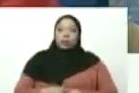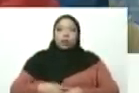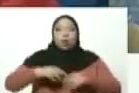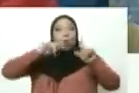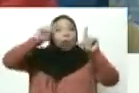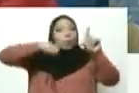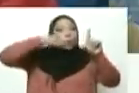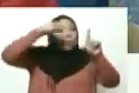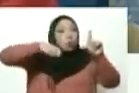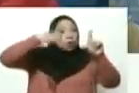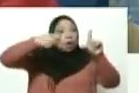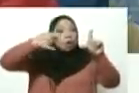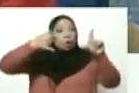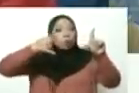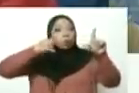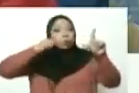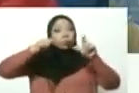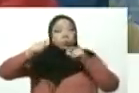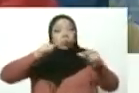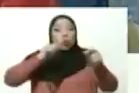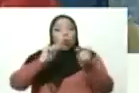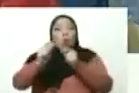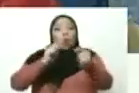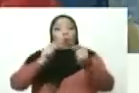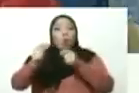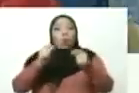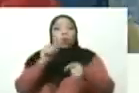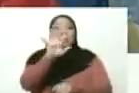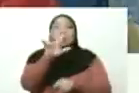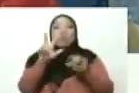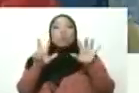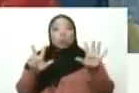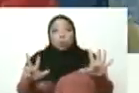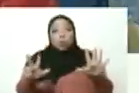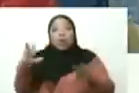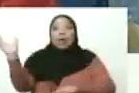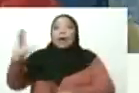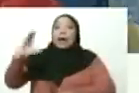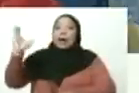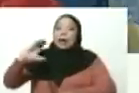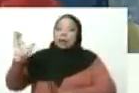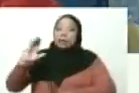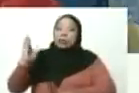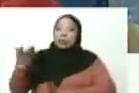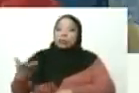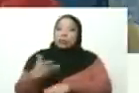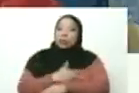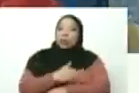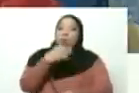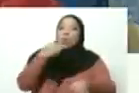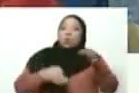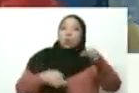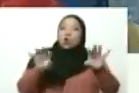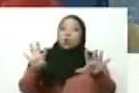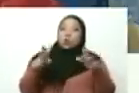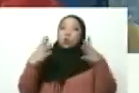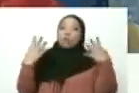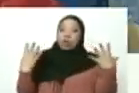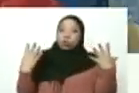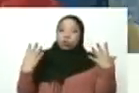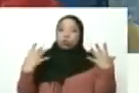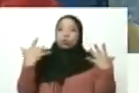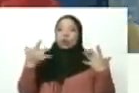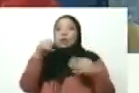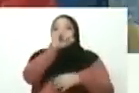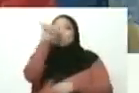juzgado 51 de control del área metropolitana de caracas ante el tribunal noveno de control del